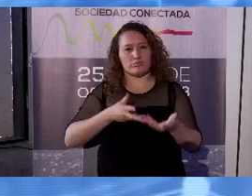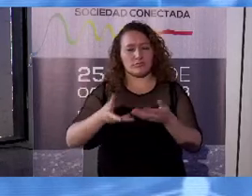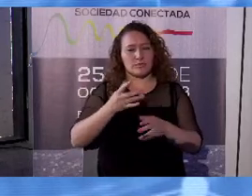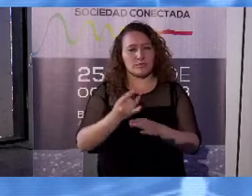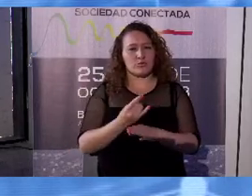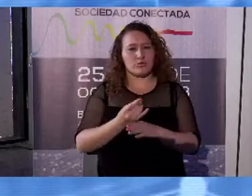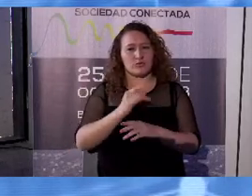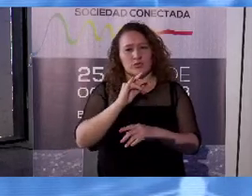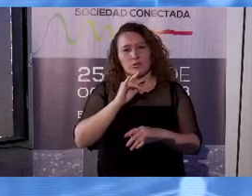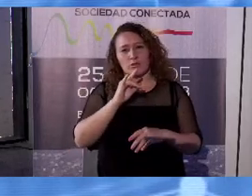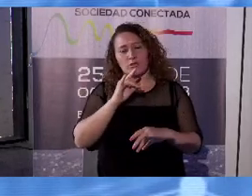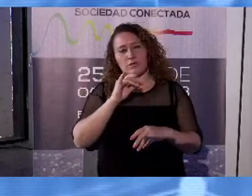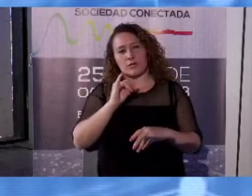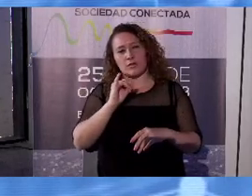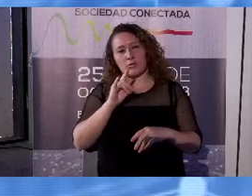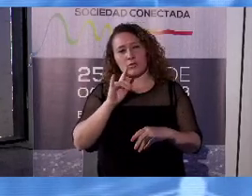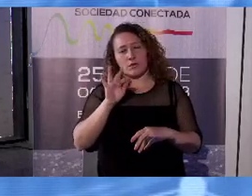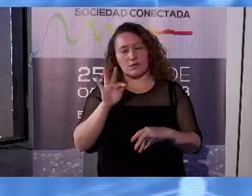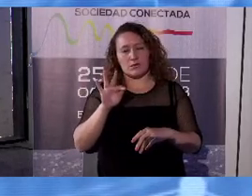iot y